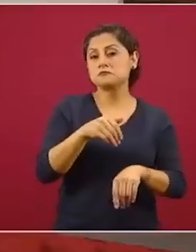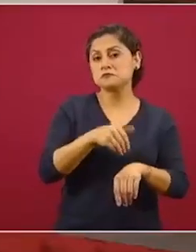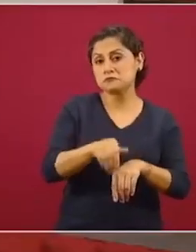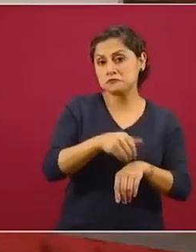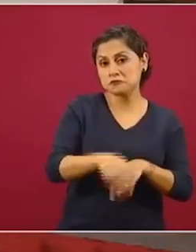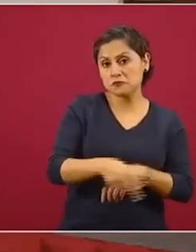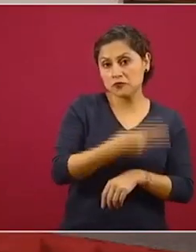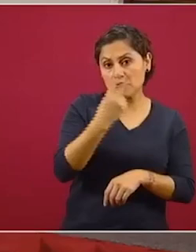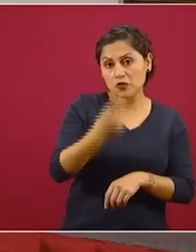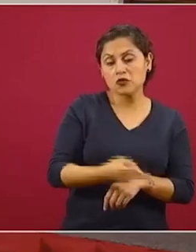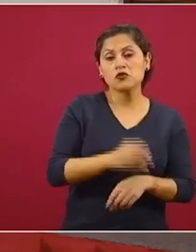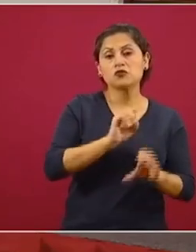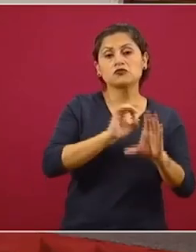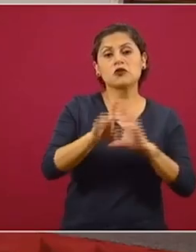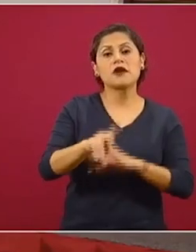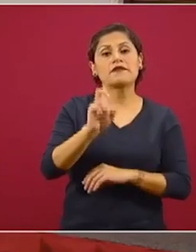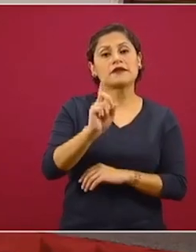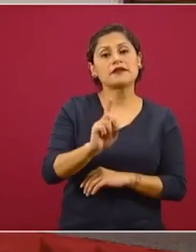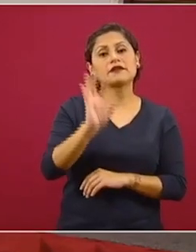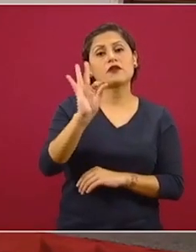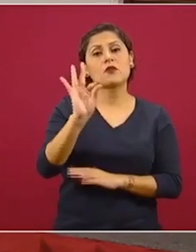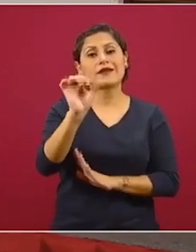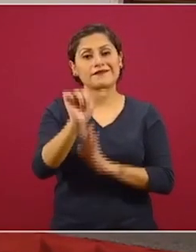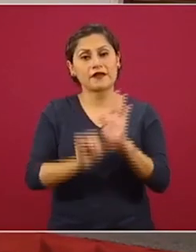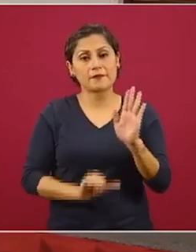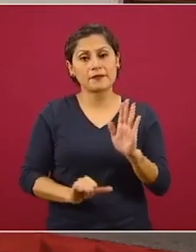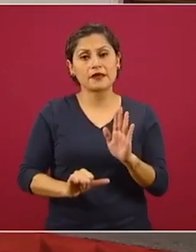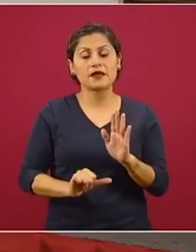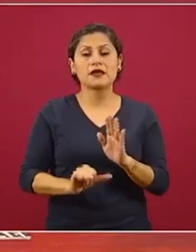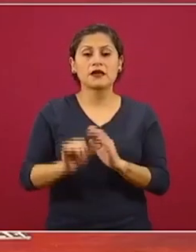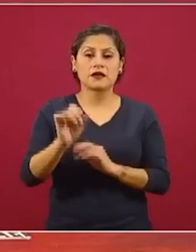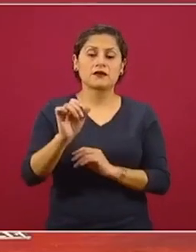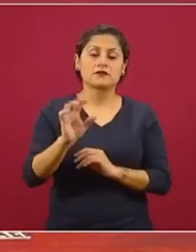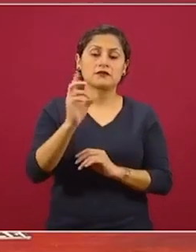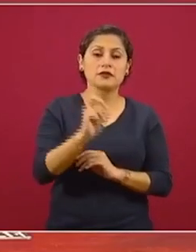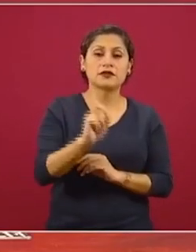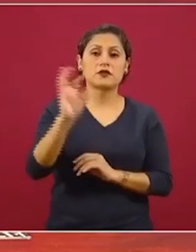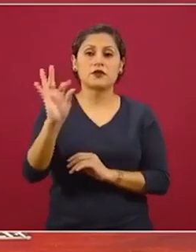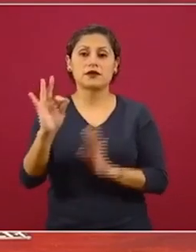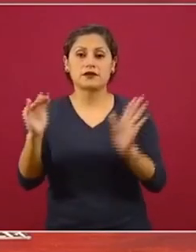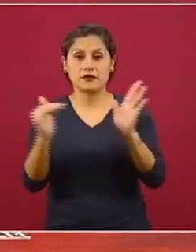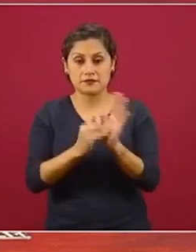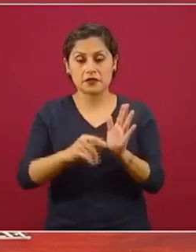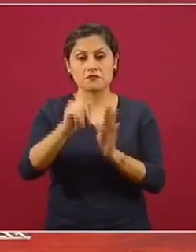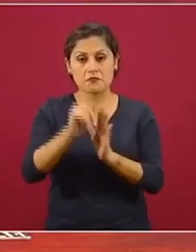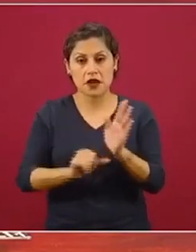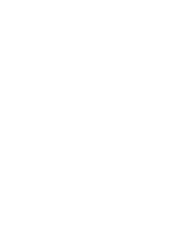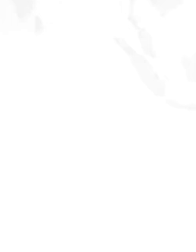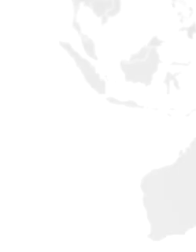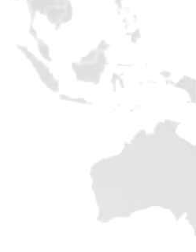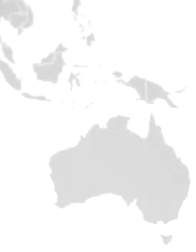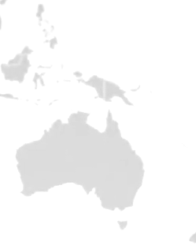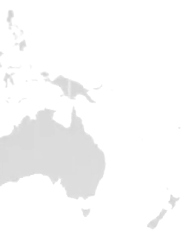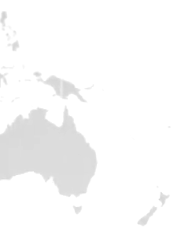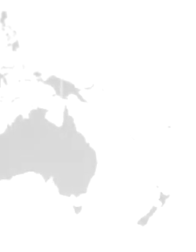a 40 mil pesos máximo mensuales, y en el caso de las empresariales no tiene límite. Entonces, es realmente sencillo.